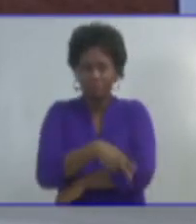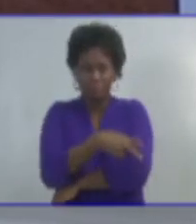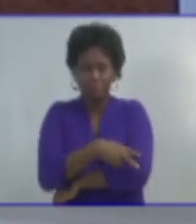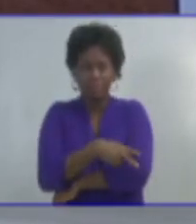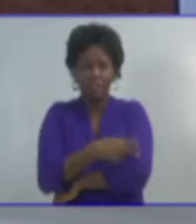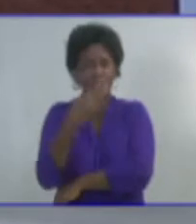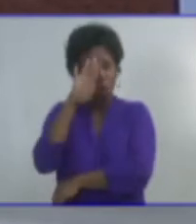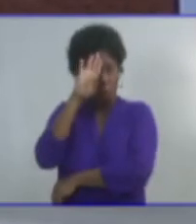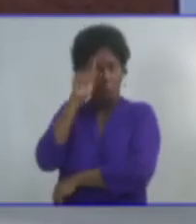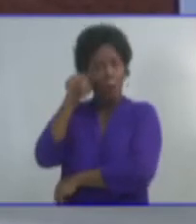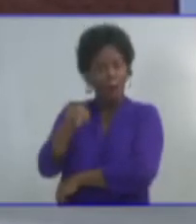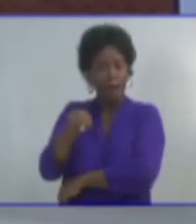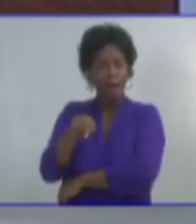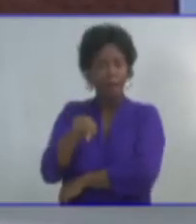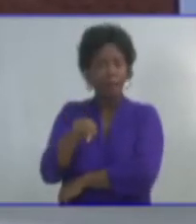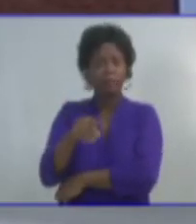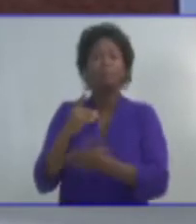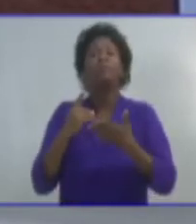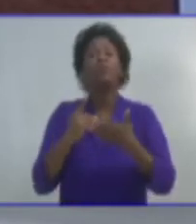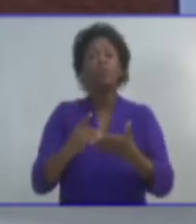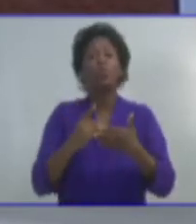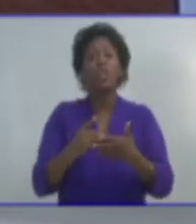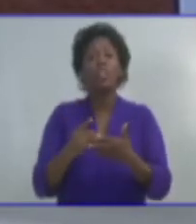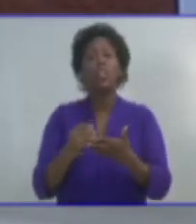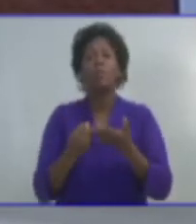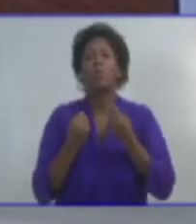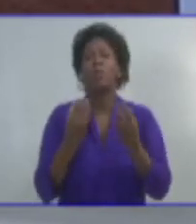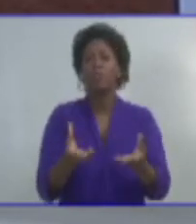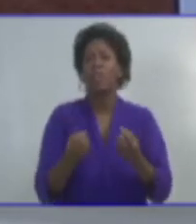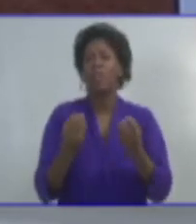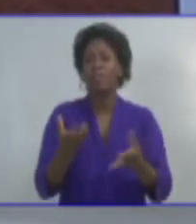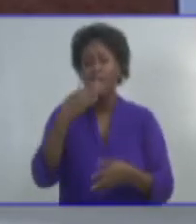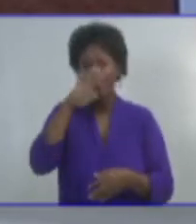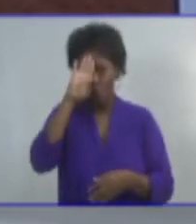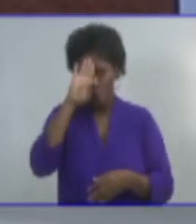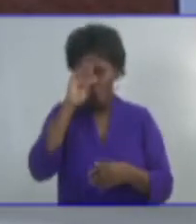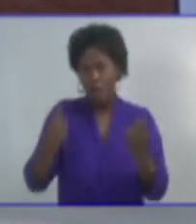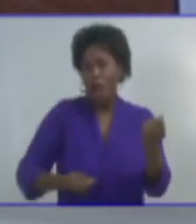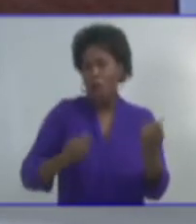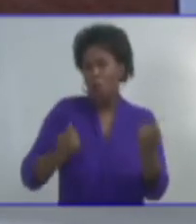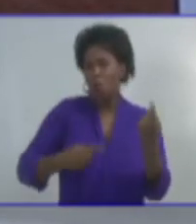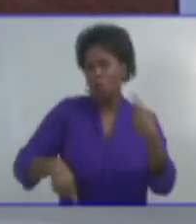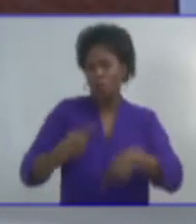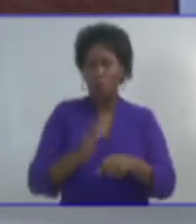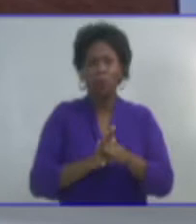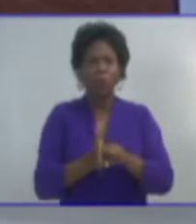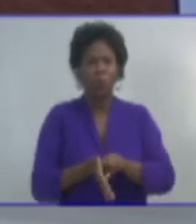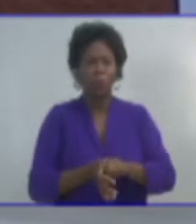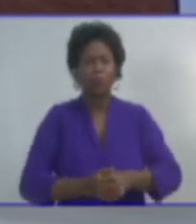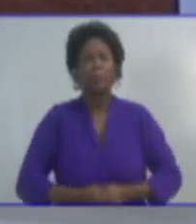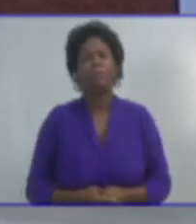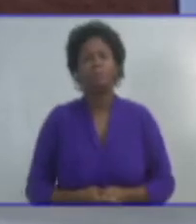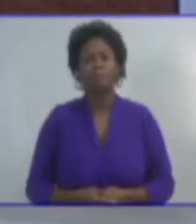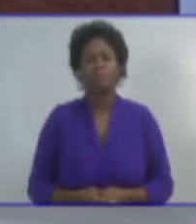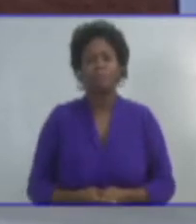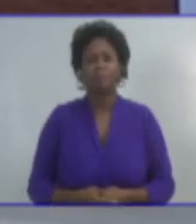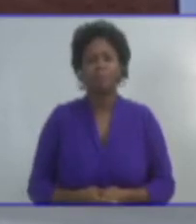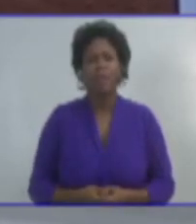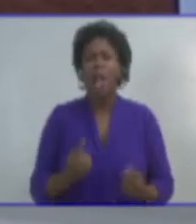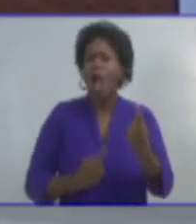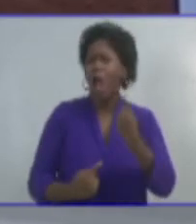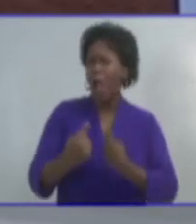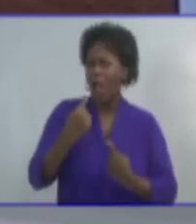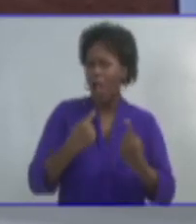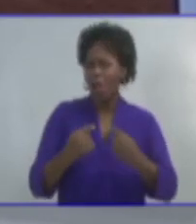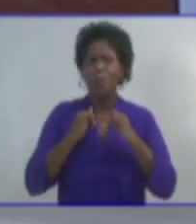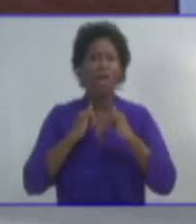del país, se suman a los donativos enviados a la isla en esta lucha contra la pandemia de la COVID-19. Son algunas